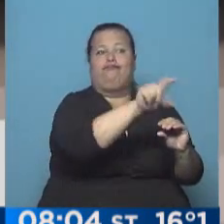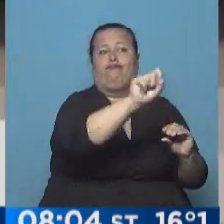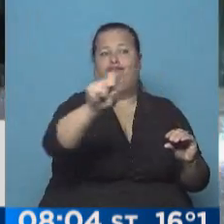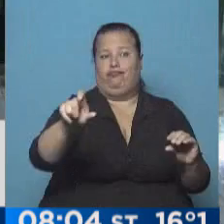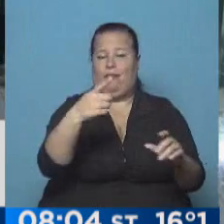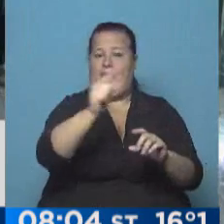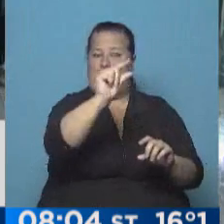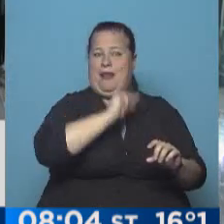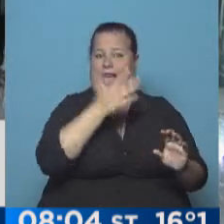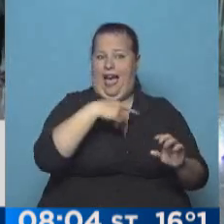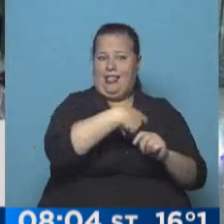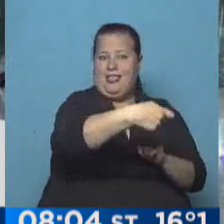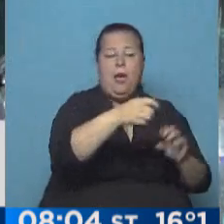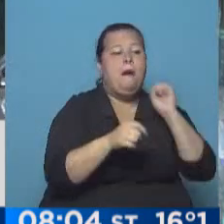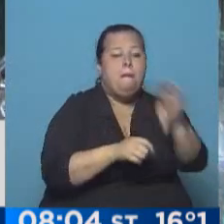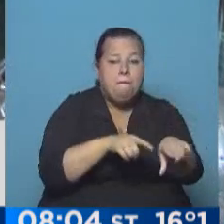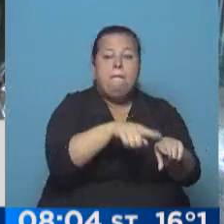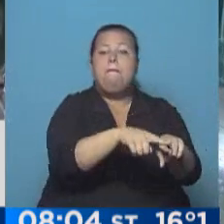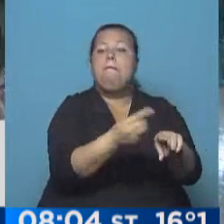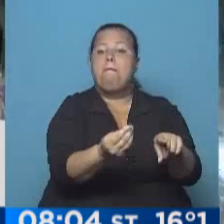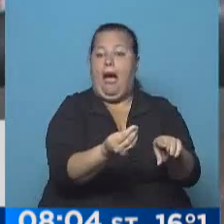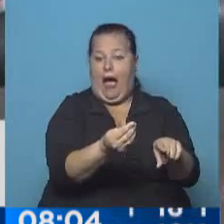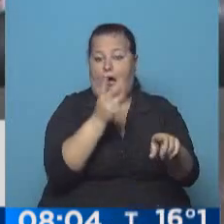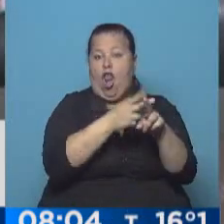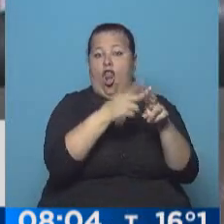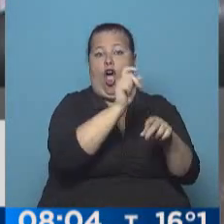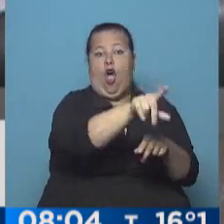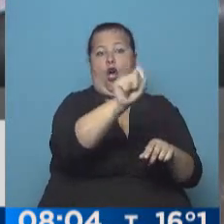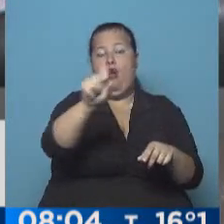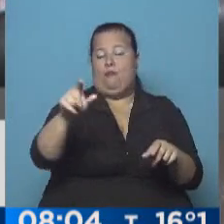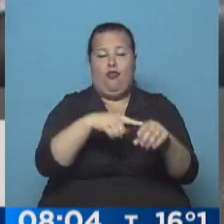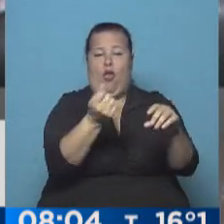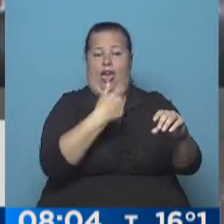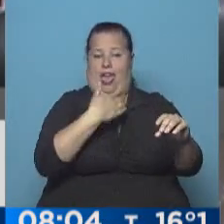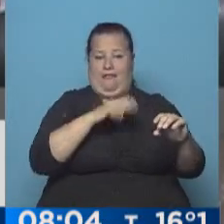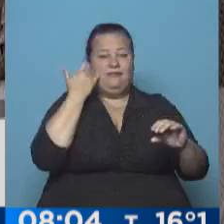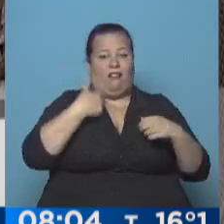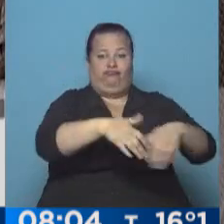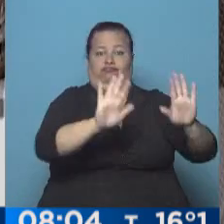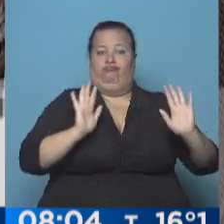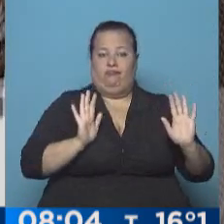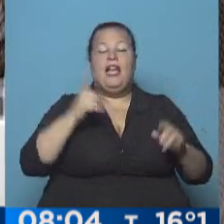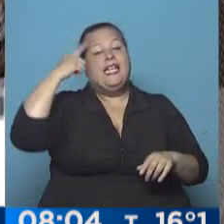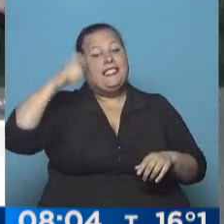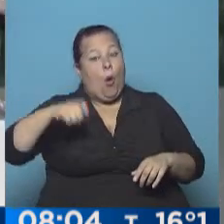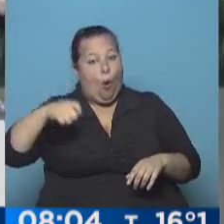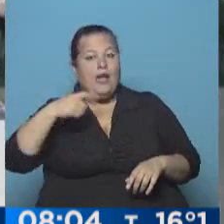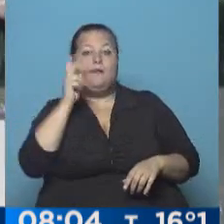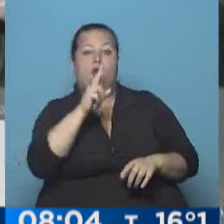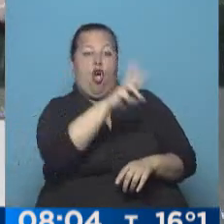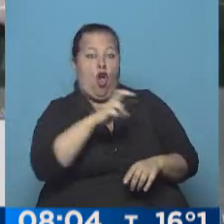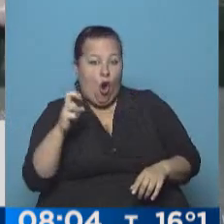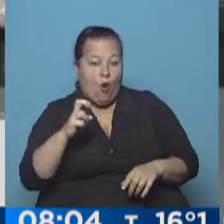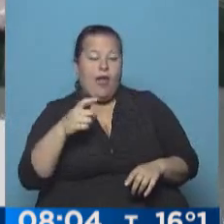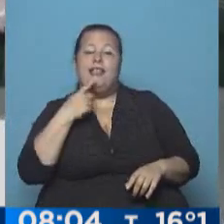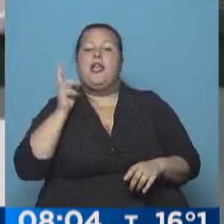es decir por esa plata está depositada en nombre de los bonistas entonces si el juez griesa impidió que cobrarán